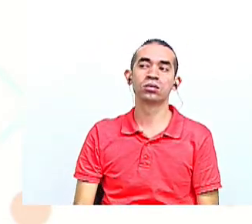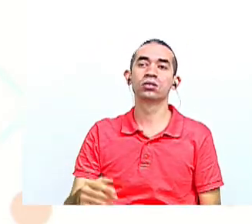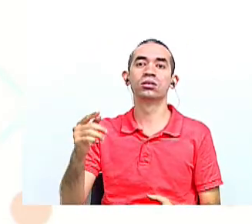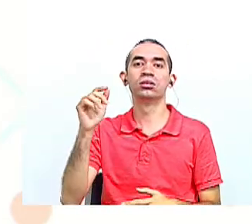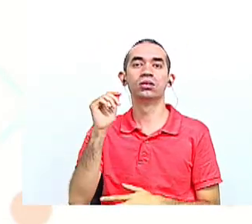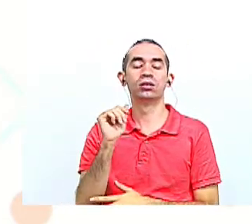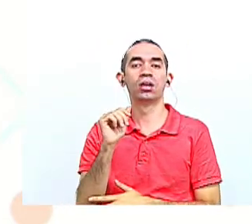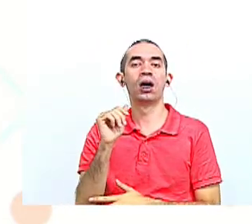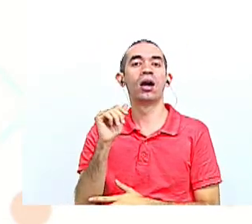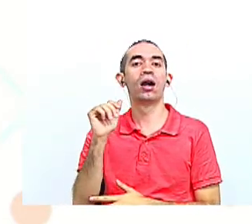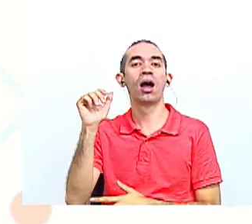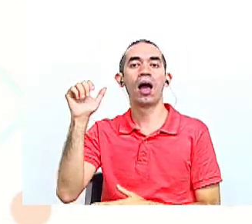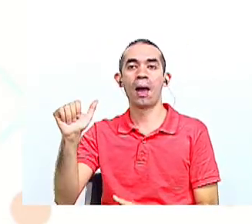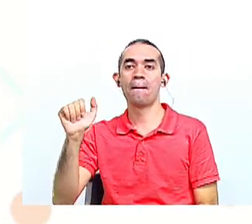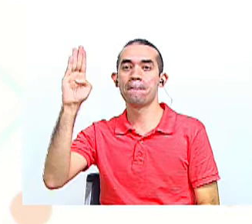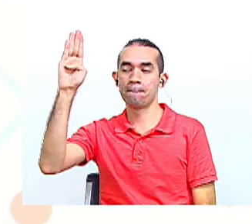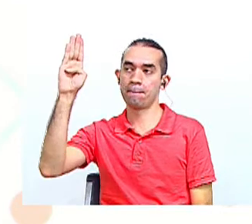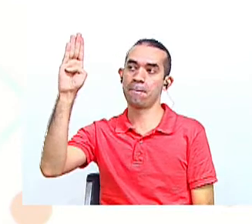ABD